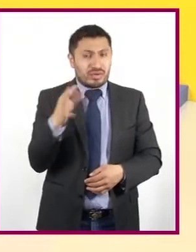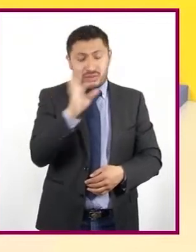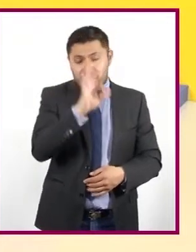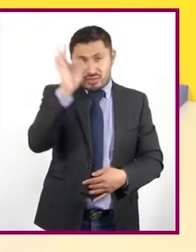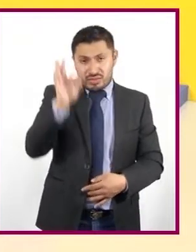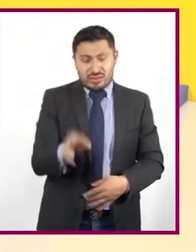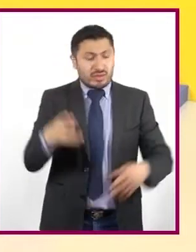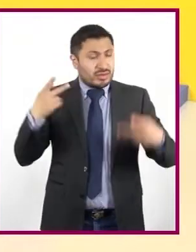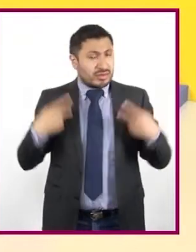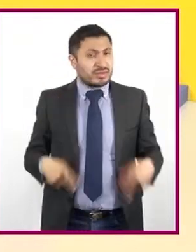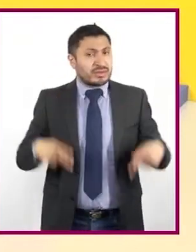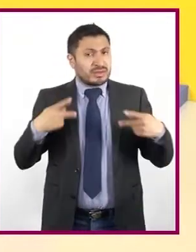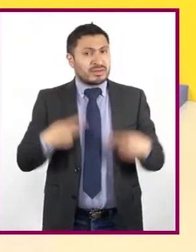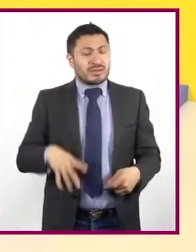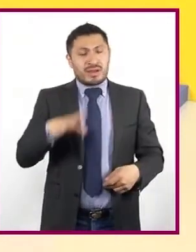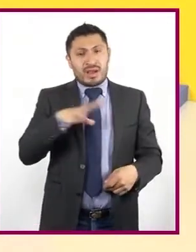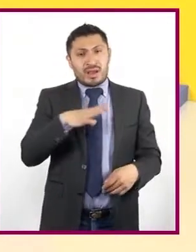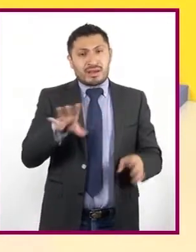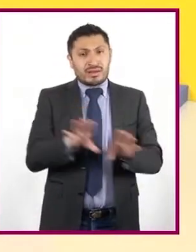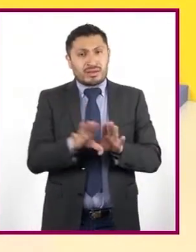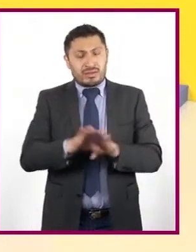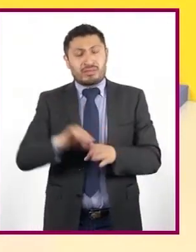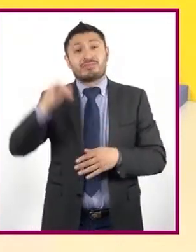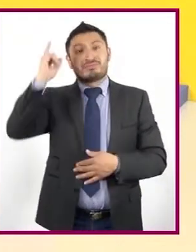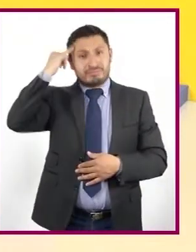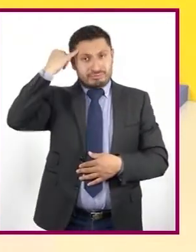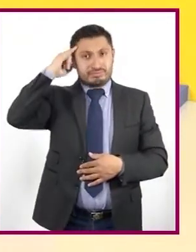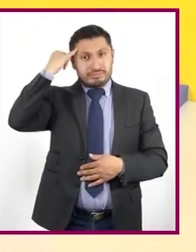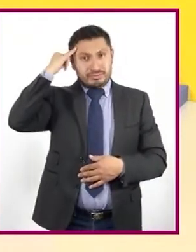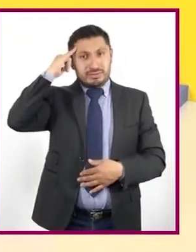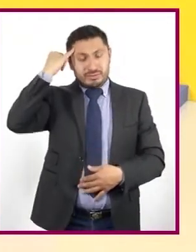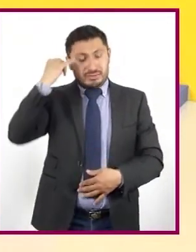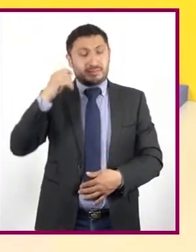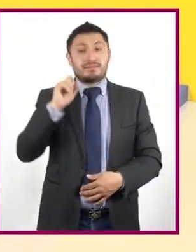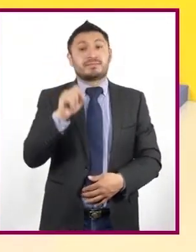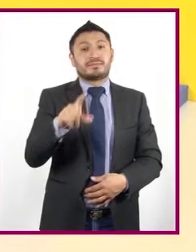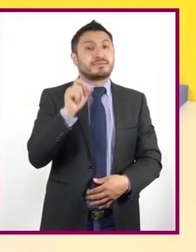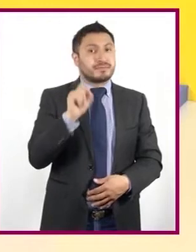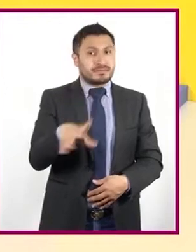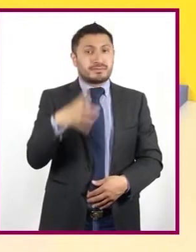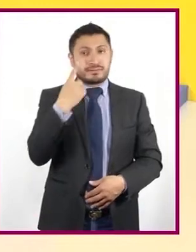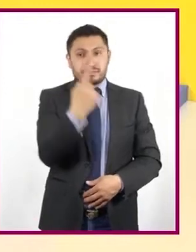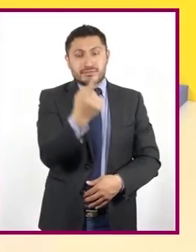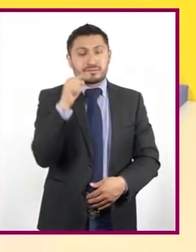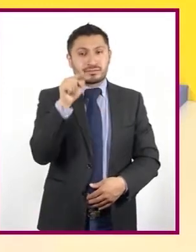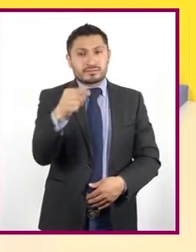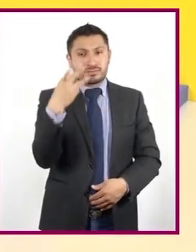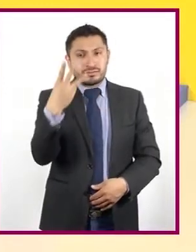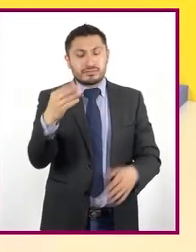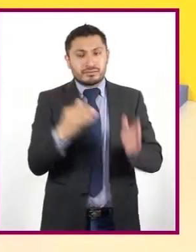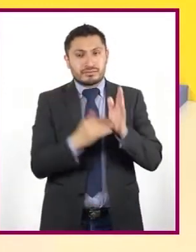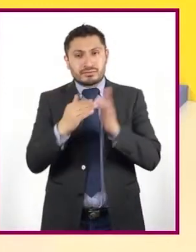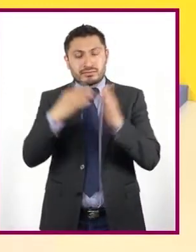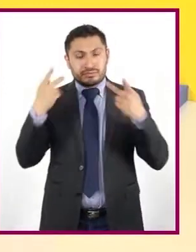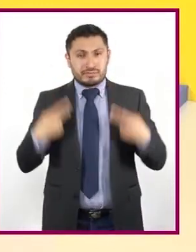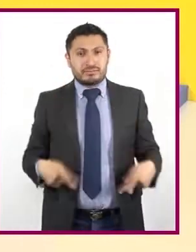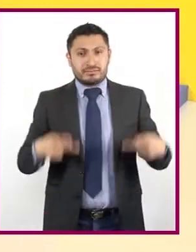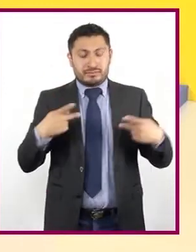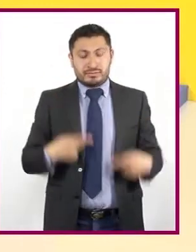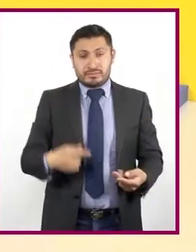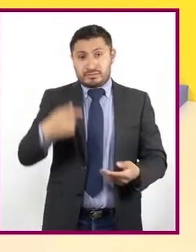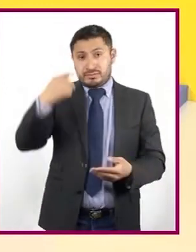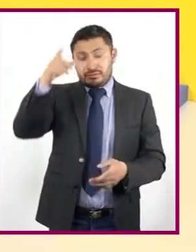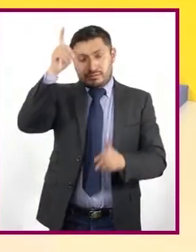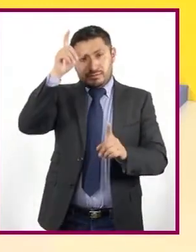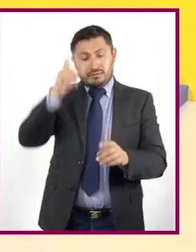21.5% de la población se autoadscribe como indígena. Además, 1.3 millones de personas se